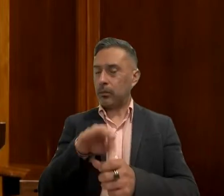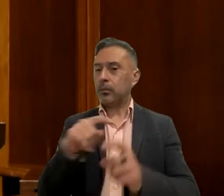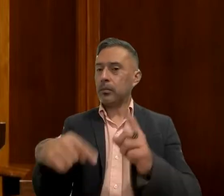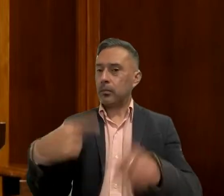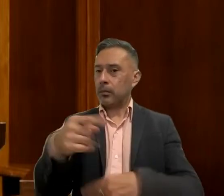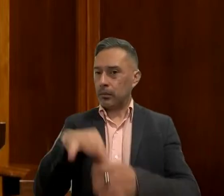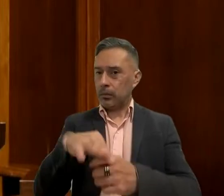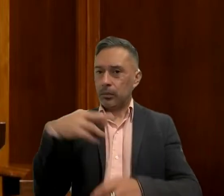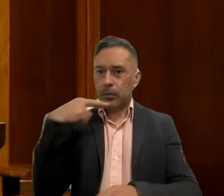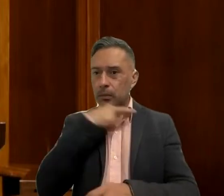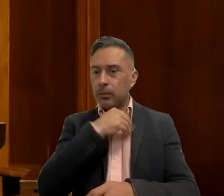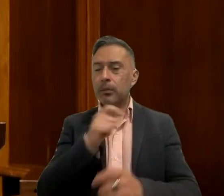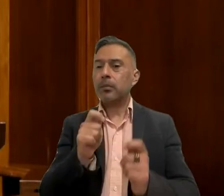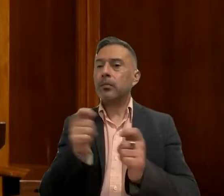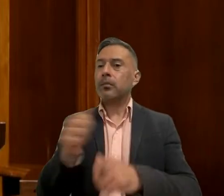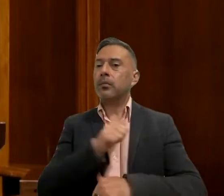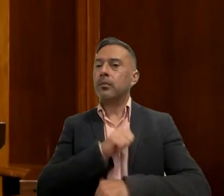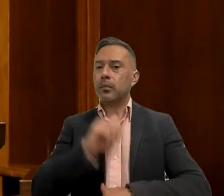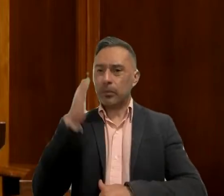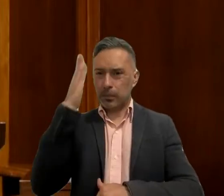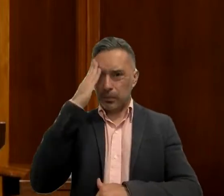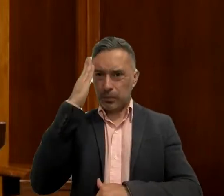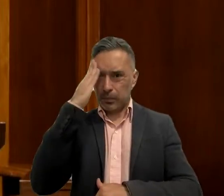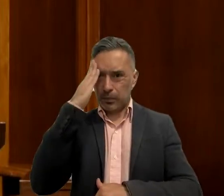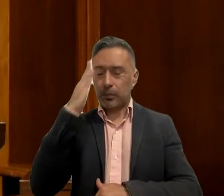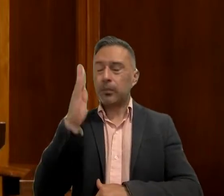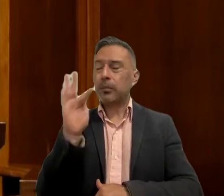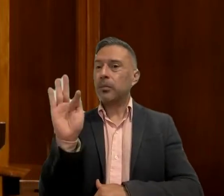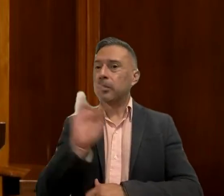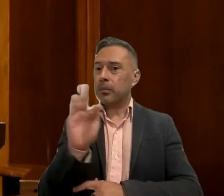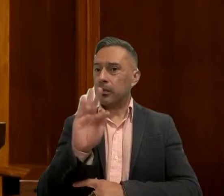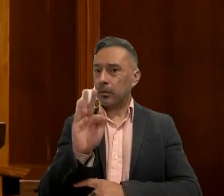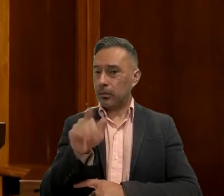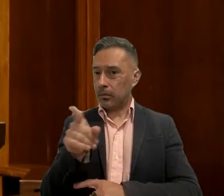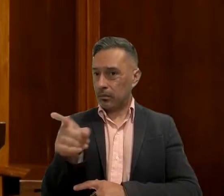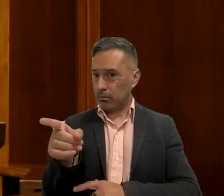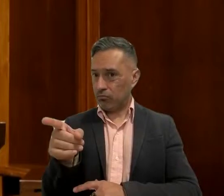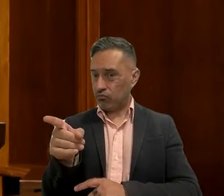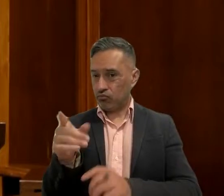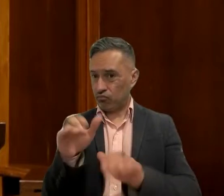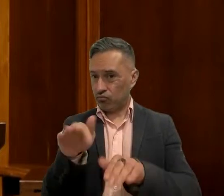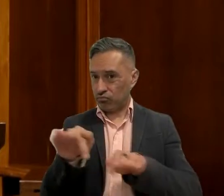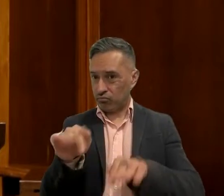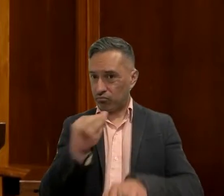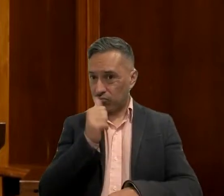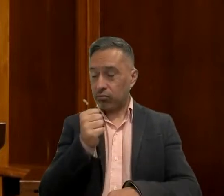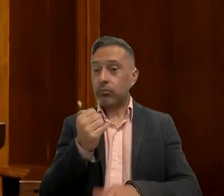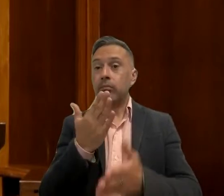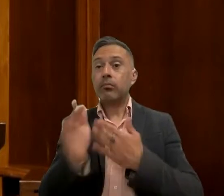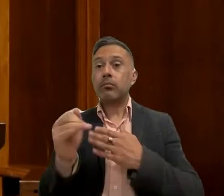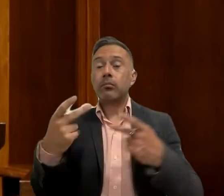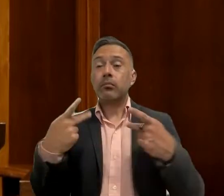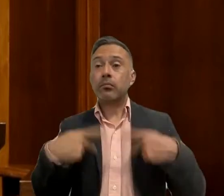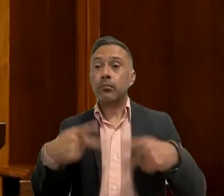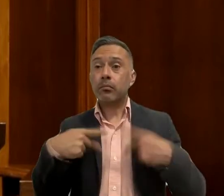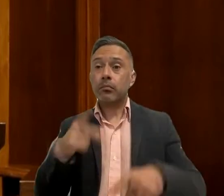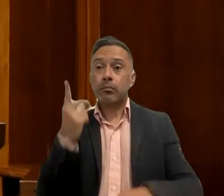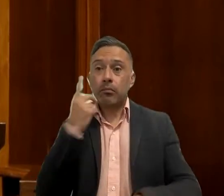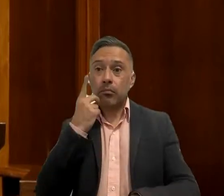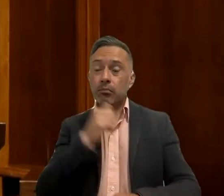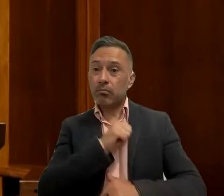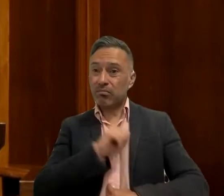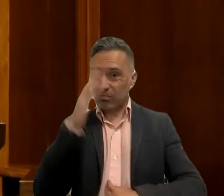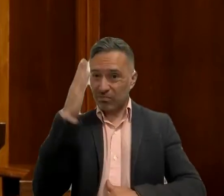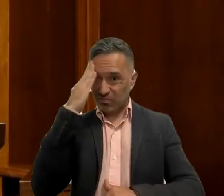el carácter de propietarias siempre que no hubieren estado en ejercicio, pero las personas diputadas propietarias